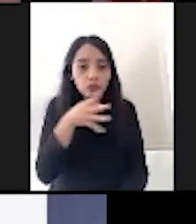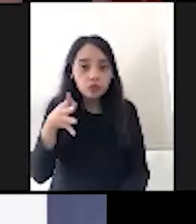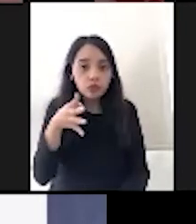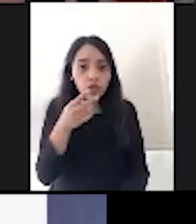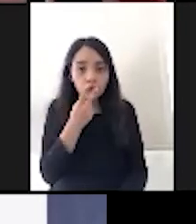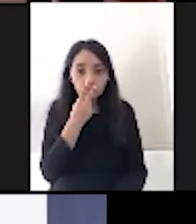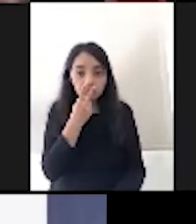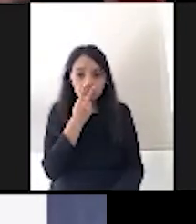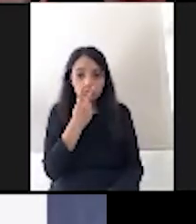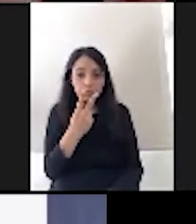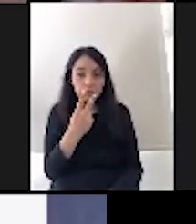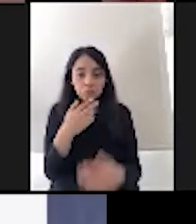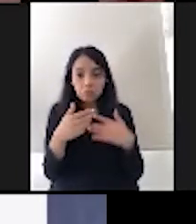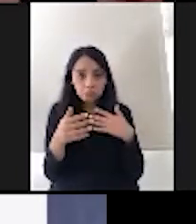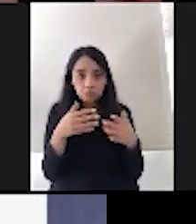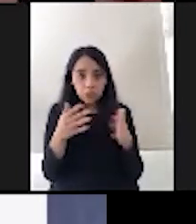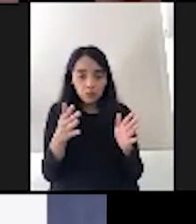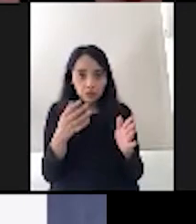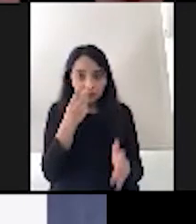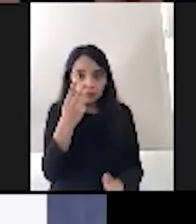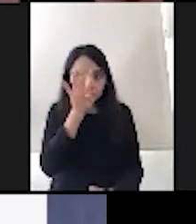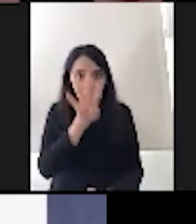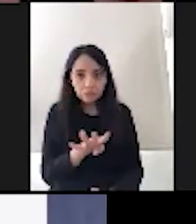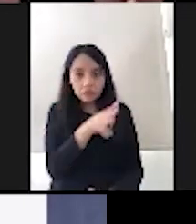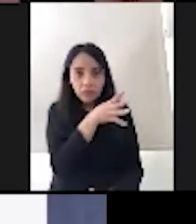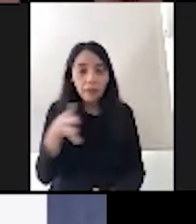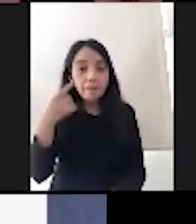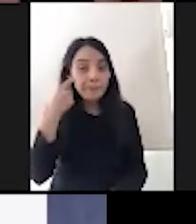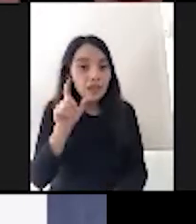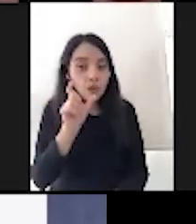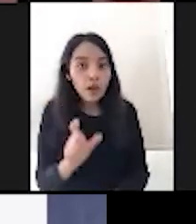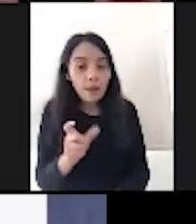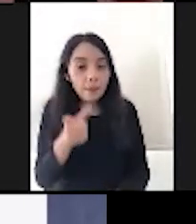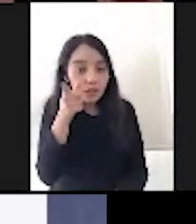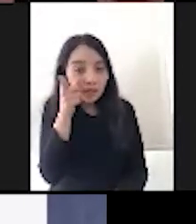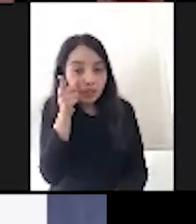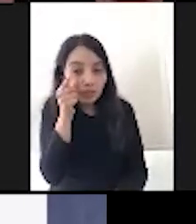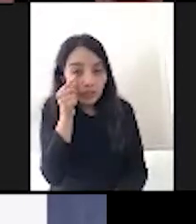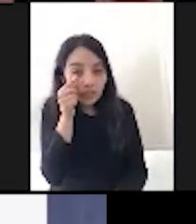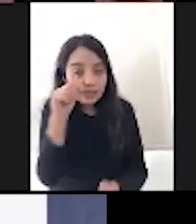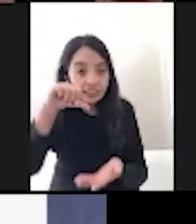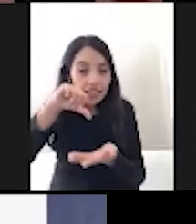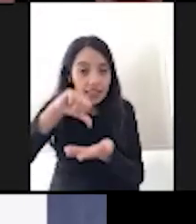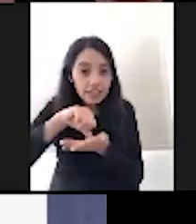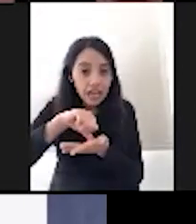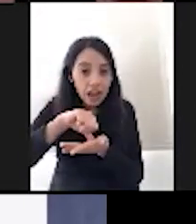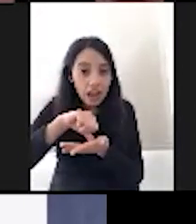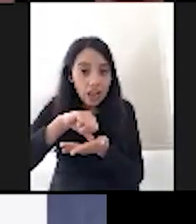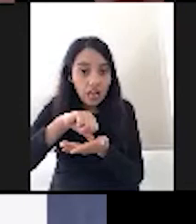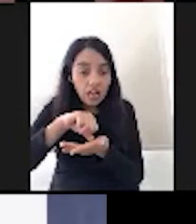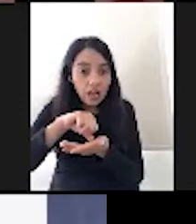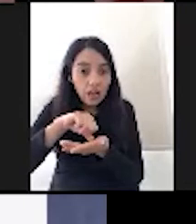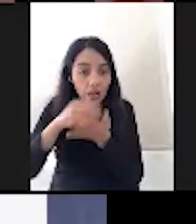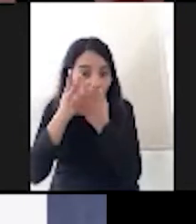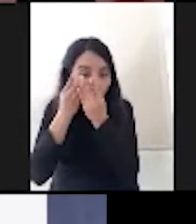ve como una cuadrícula de líneas rectas. Una persona con pérdida de visión central, por ejemplo, con degeneración macular asociada a la edad, lo